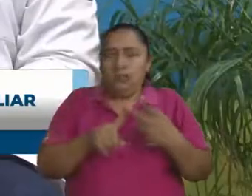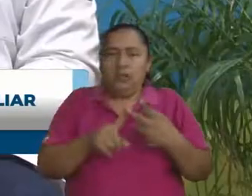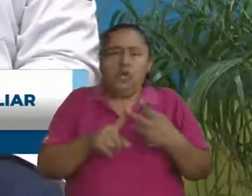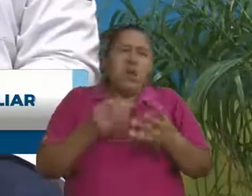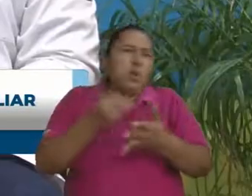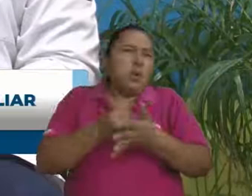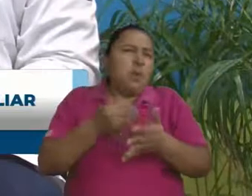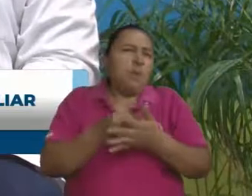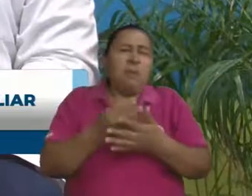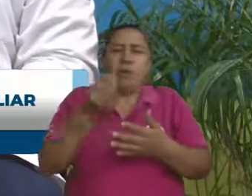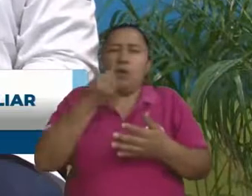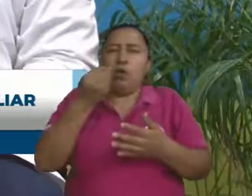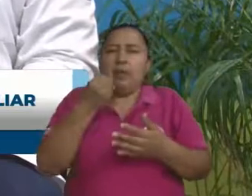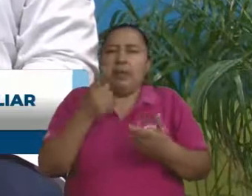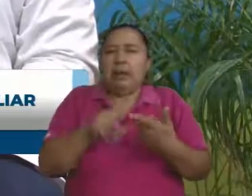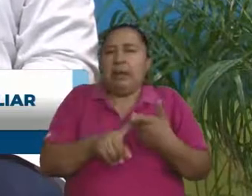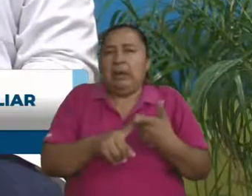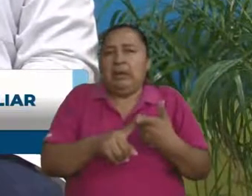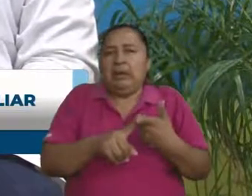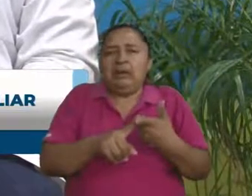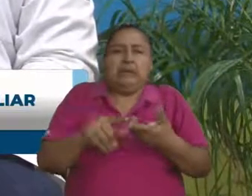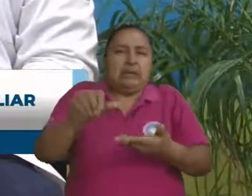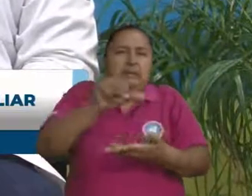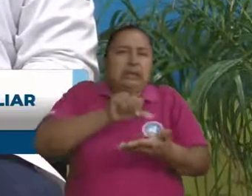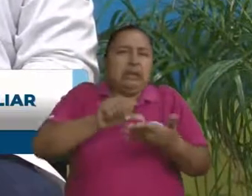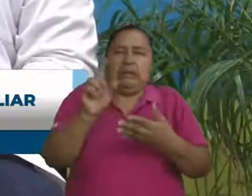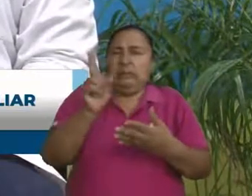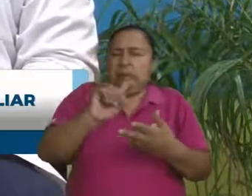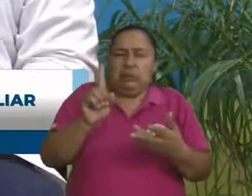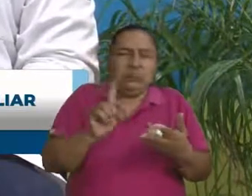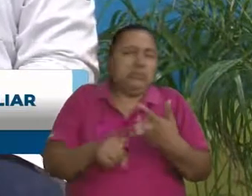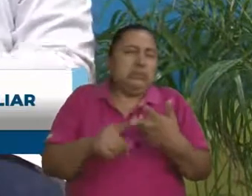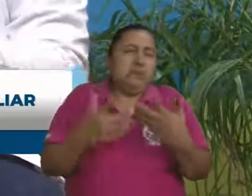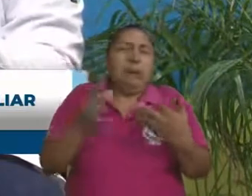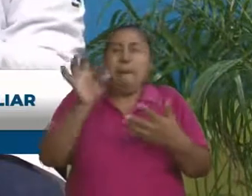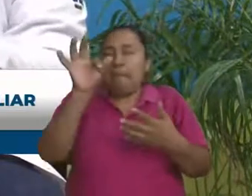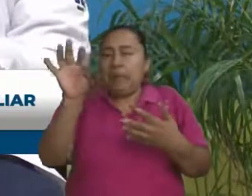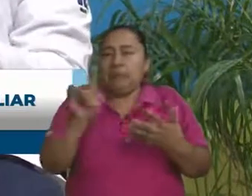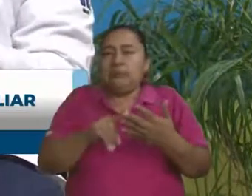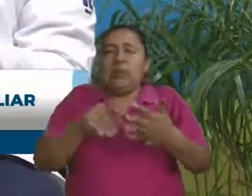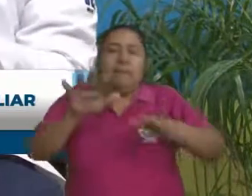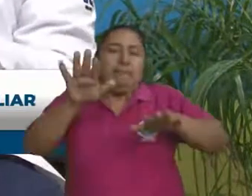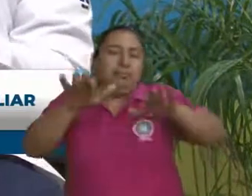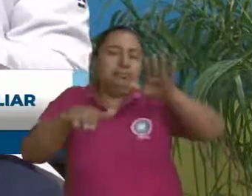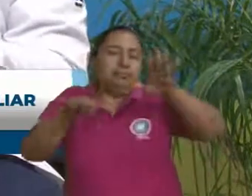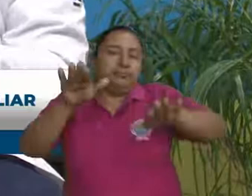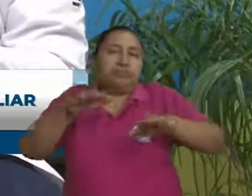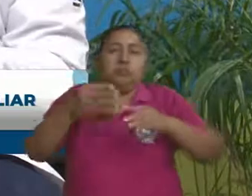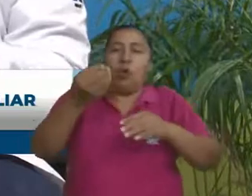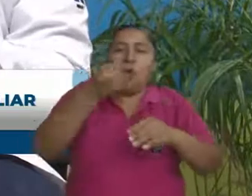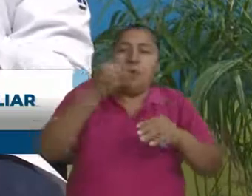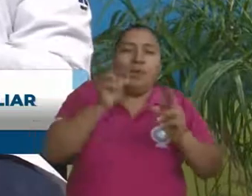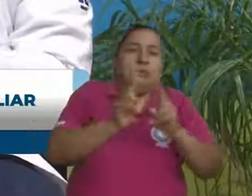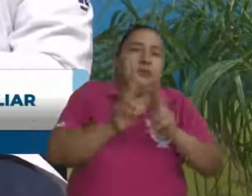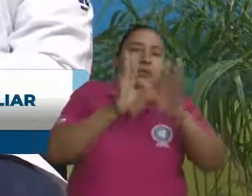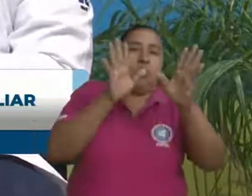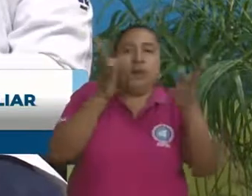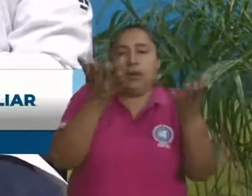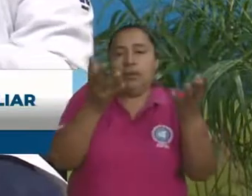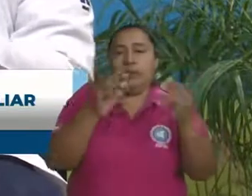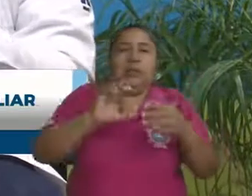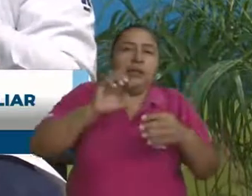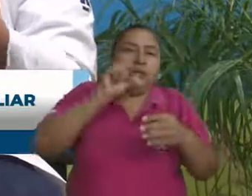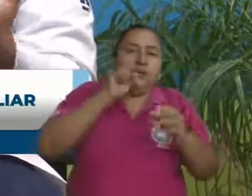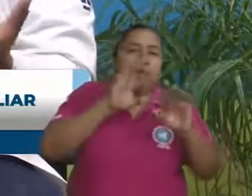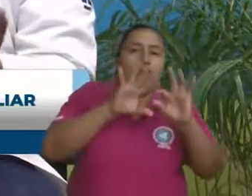pocos alimentos inapropiados, comidas a base de colesterol, tratar de balancear alimentos naturales